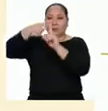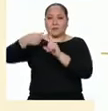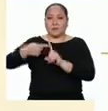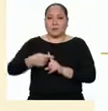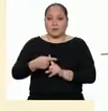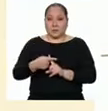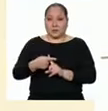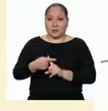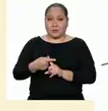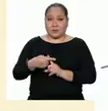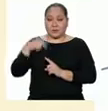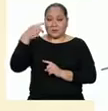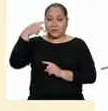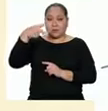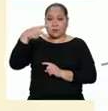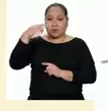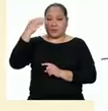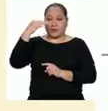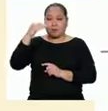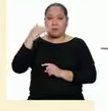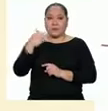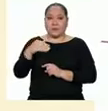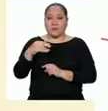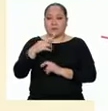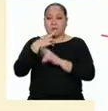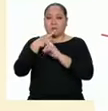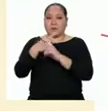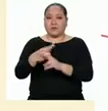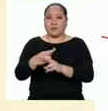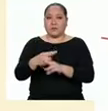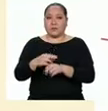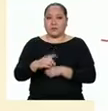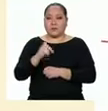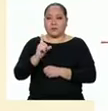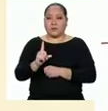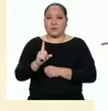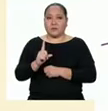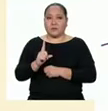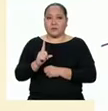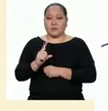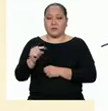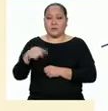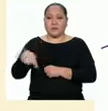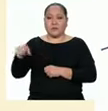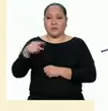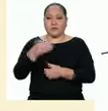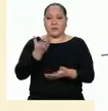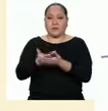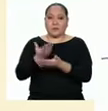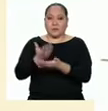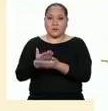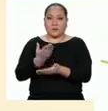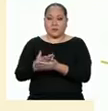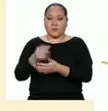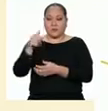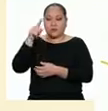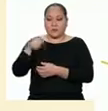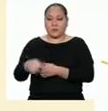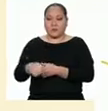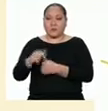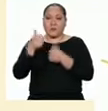frecuencias relativas de ambas variables debe dar como resultado 1. Así podemos validar que el cálculo ha